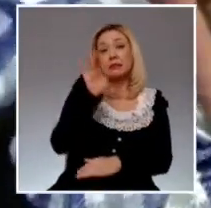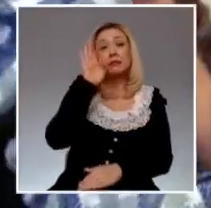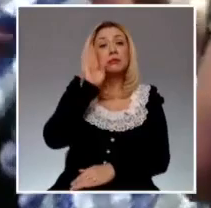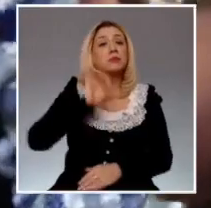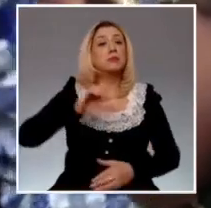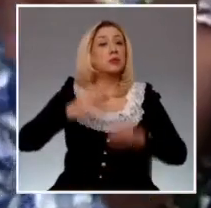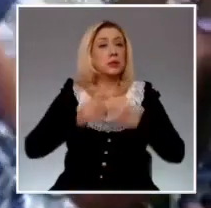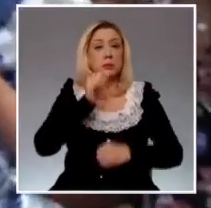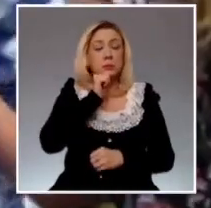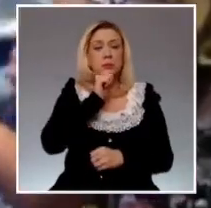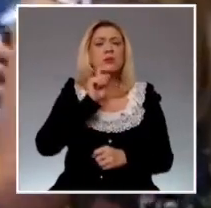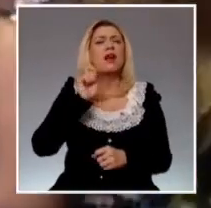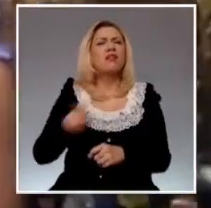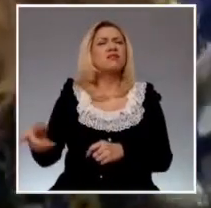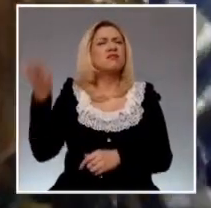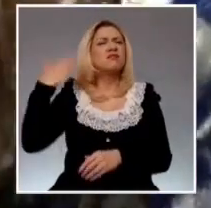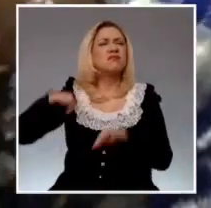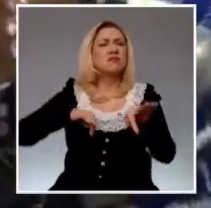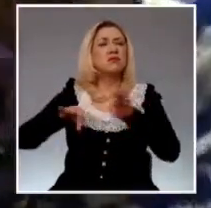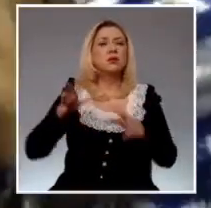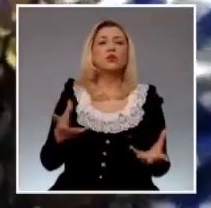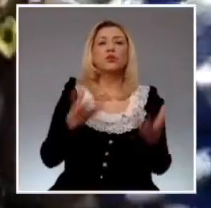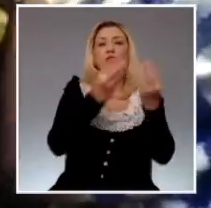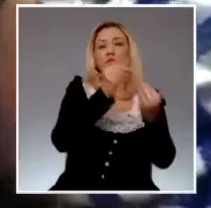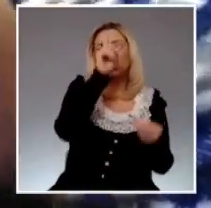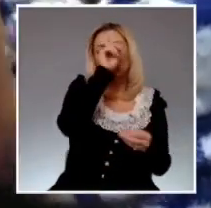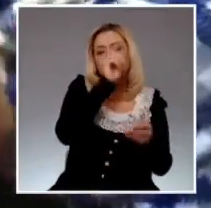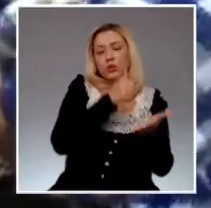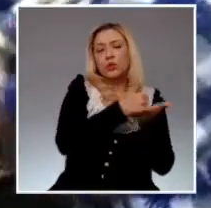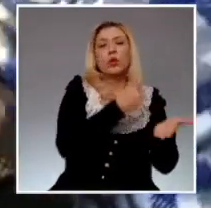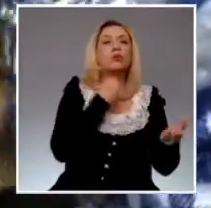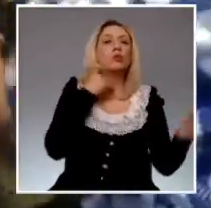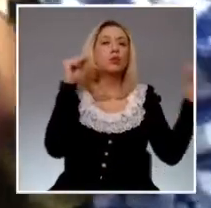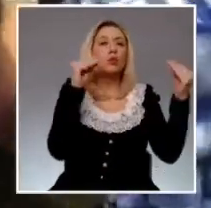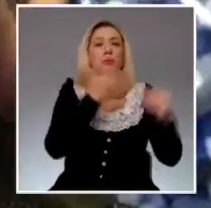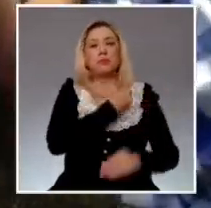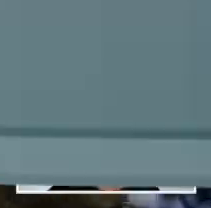como consejera adjunta en la oficina de la Presidencia de la República.